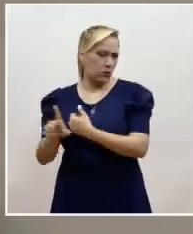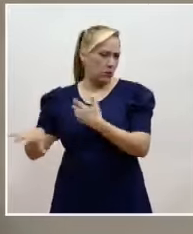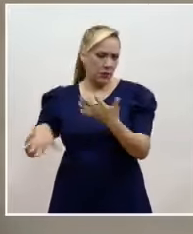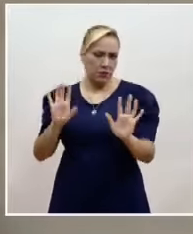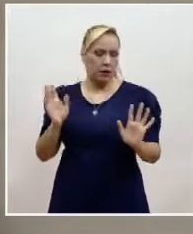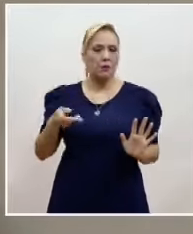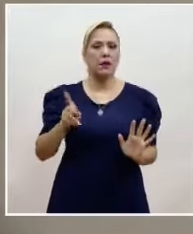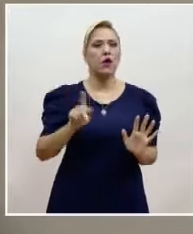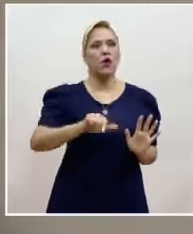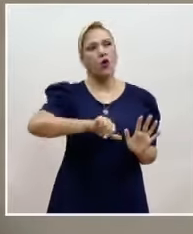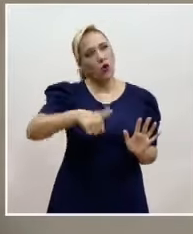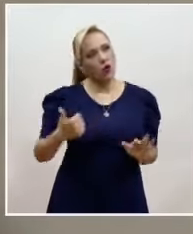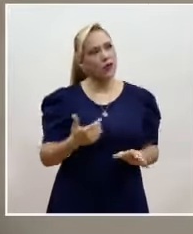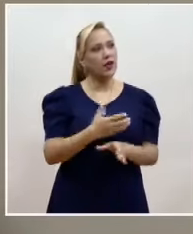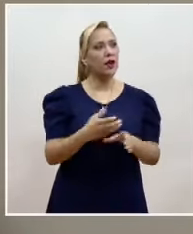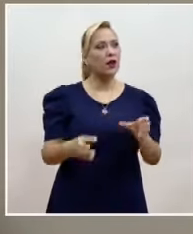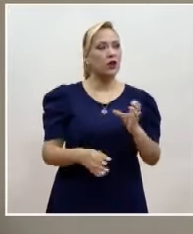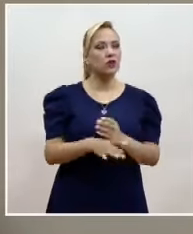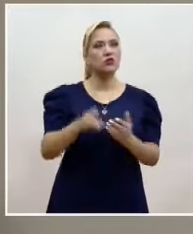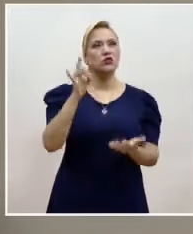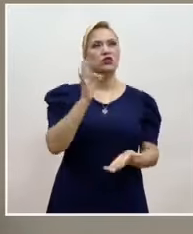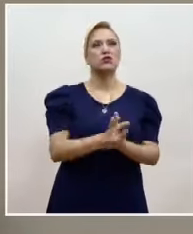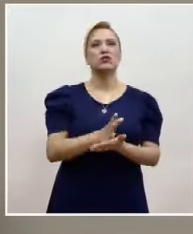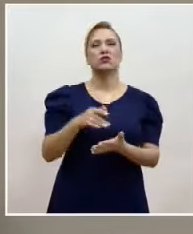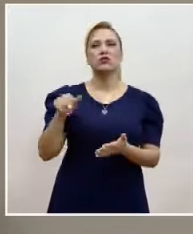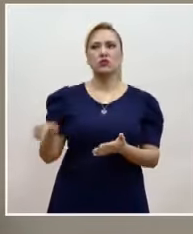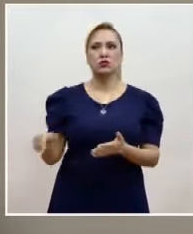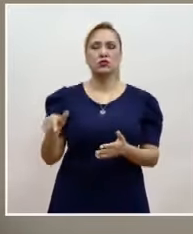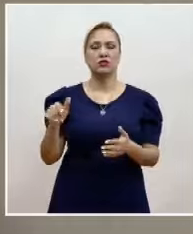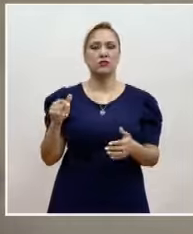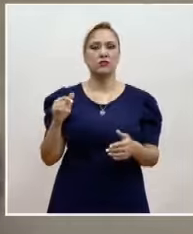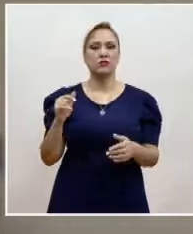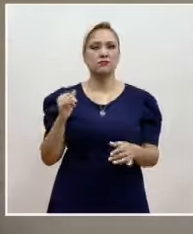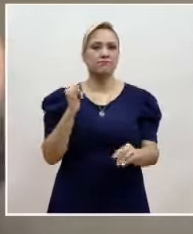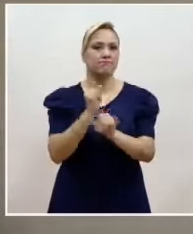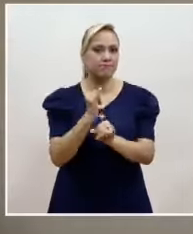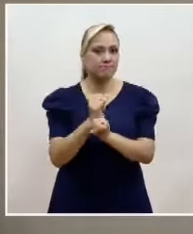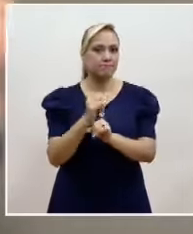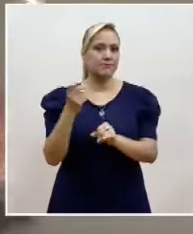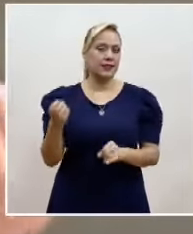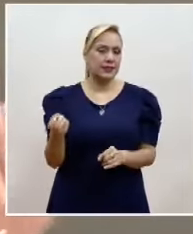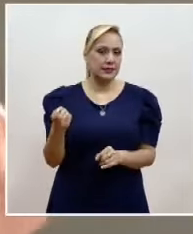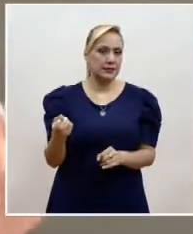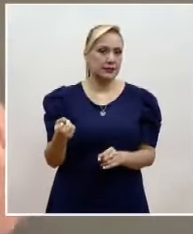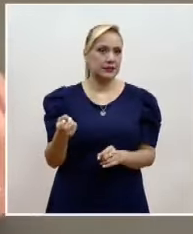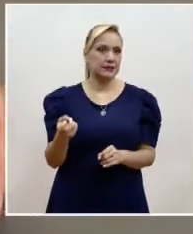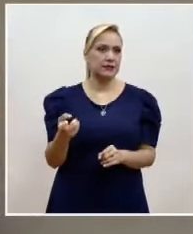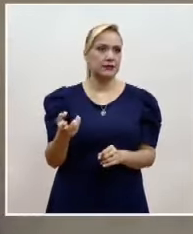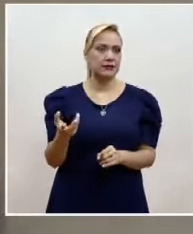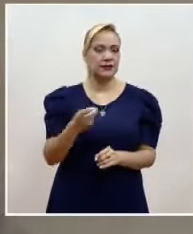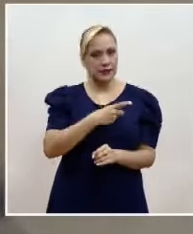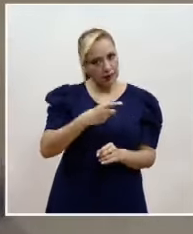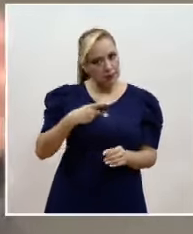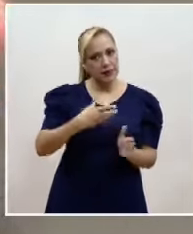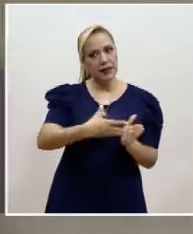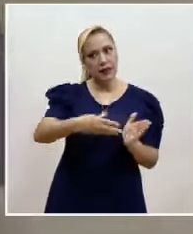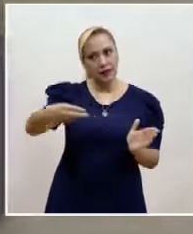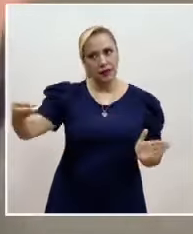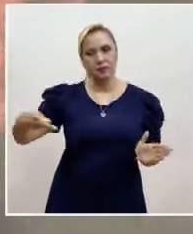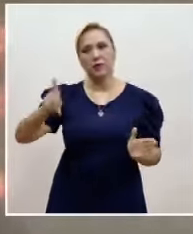otras cosas que no sé, no solamente la digitalización de la justicia como este proceso que no se debería de duplicar,